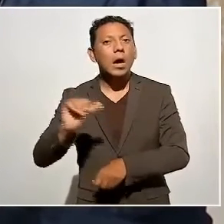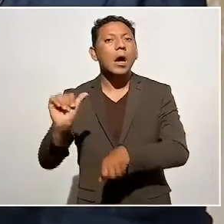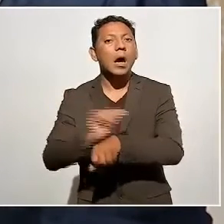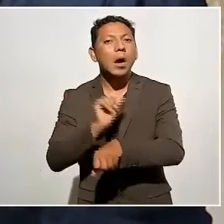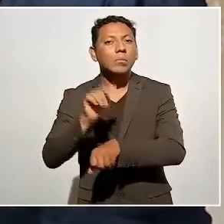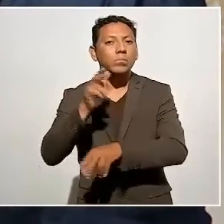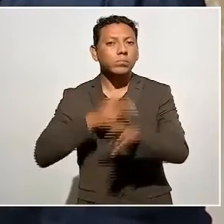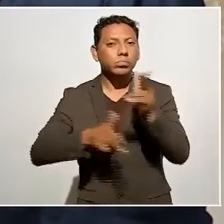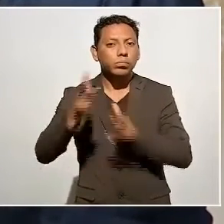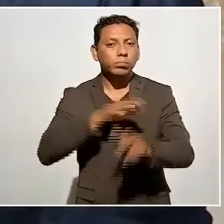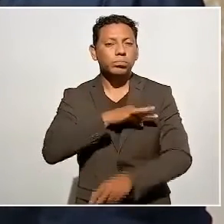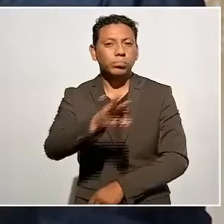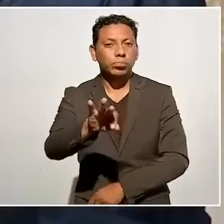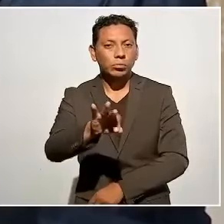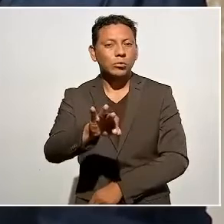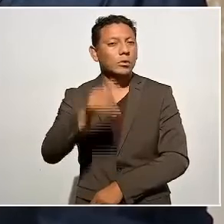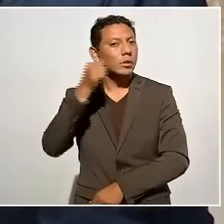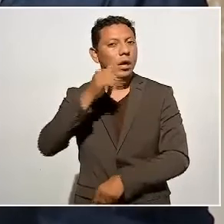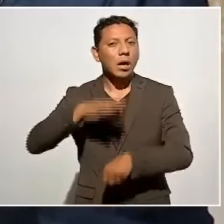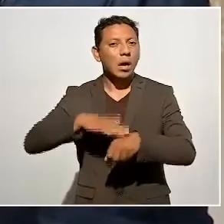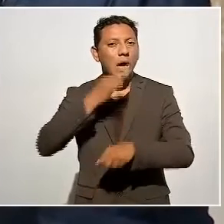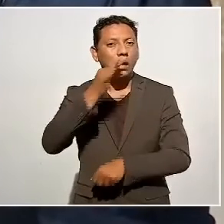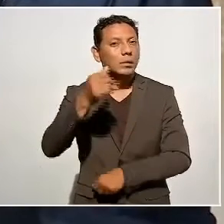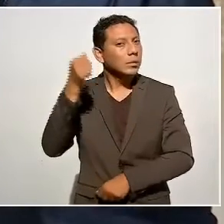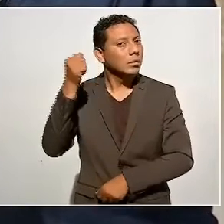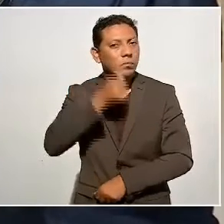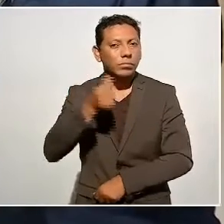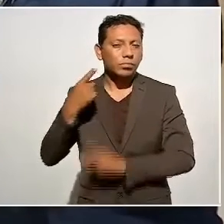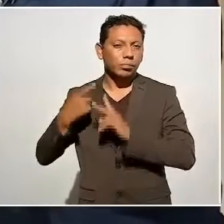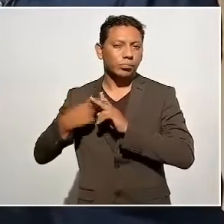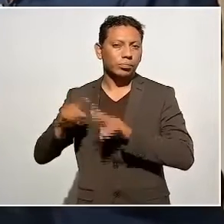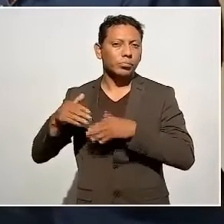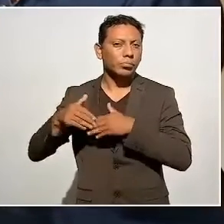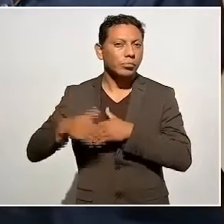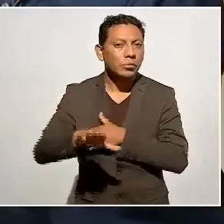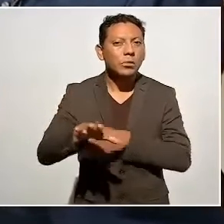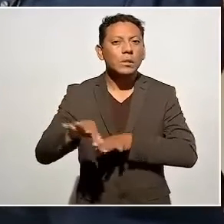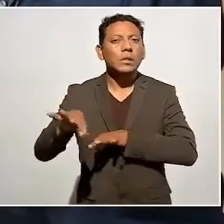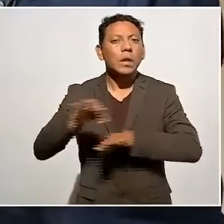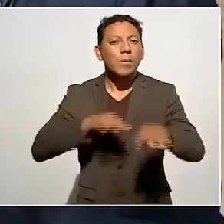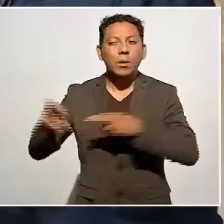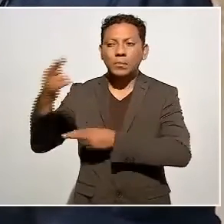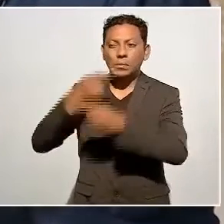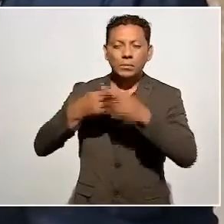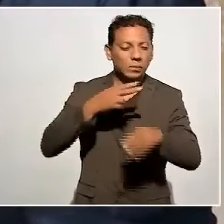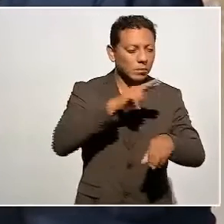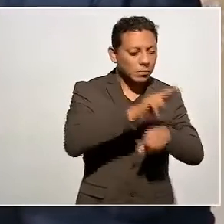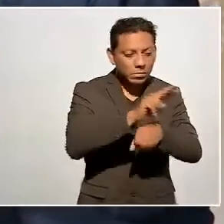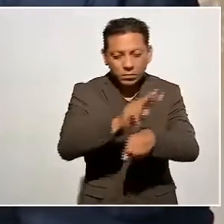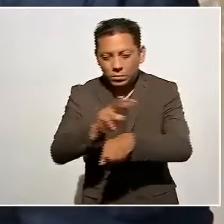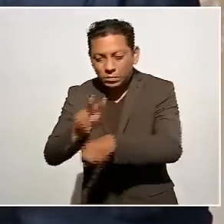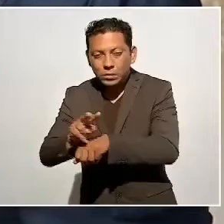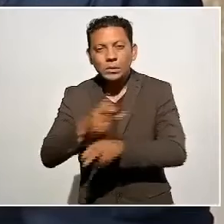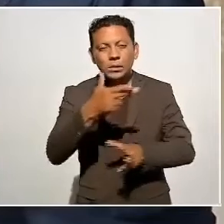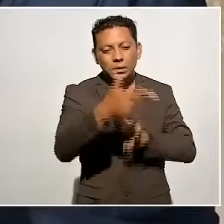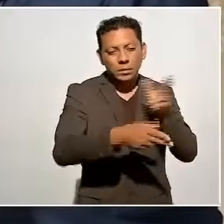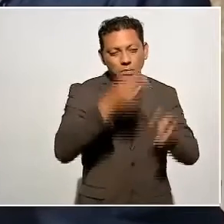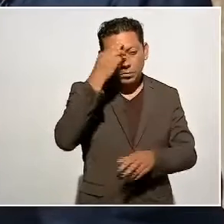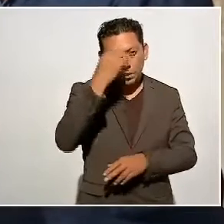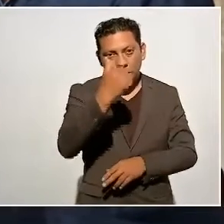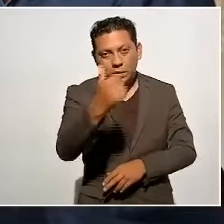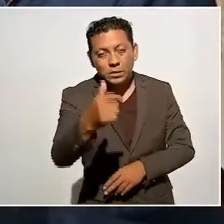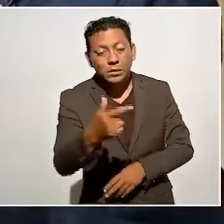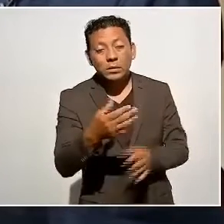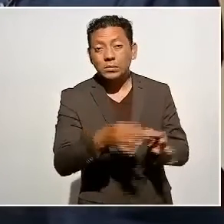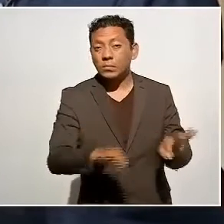Como lo hemos reiterado desde el inicio de las giras de trabajo, El Tren Maya es una oportunidad única para escribir un